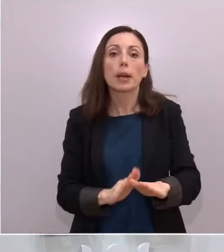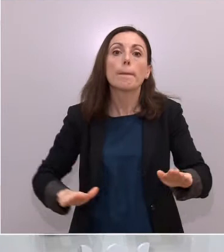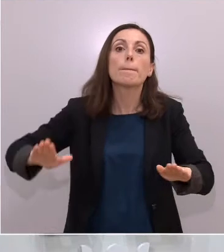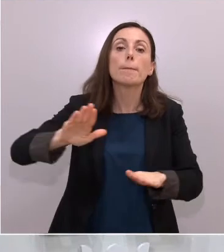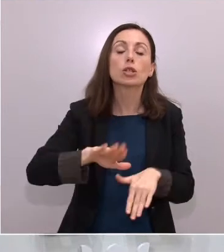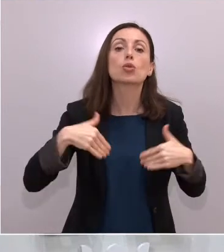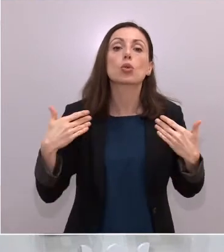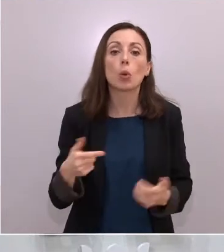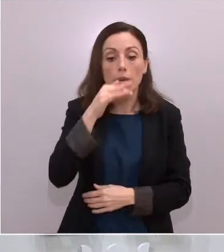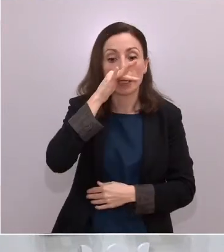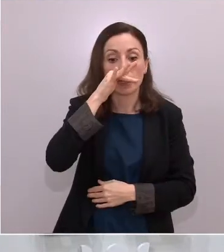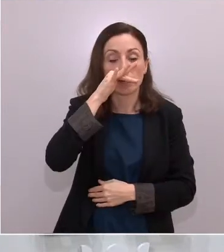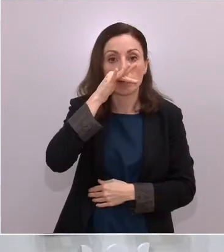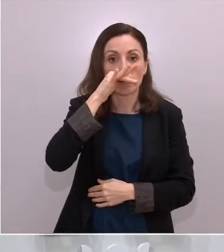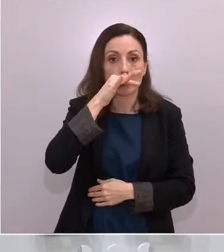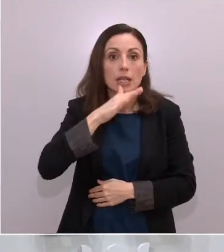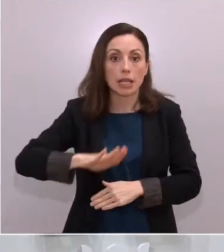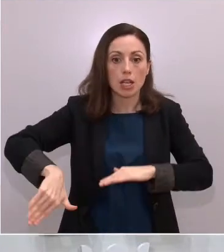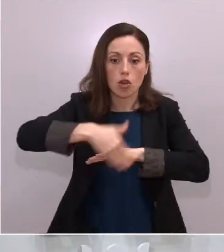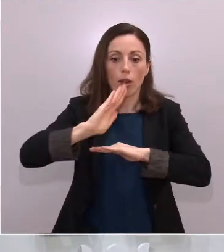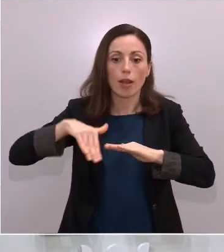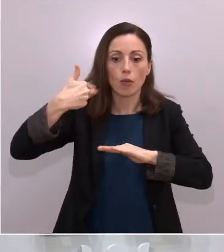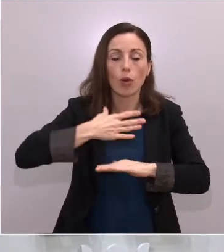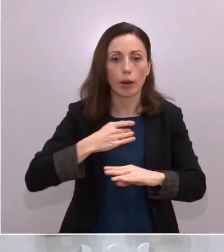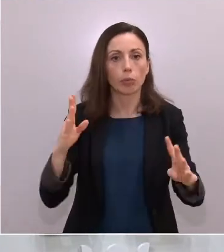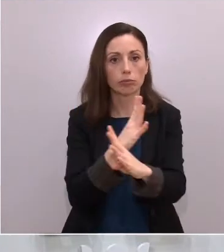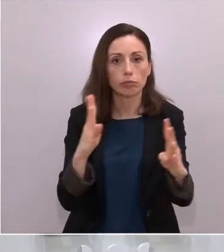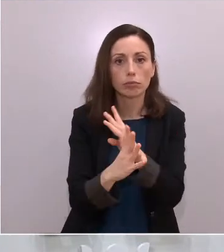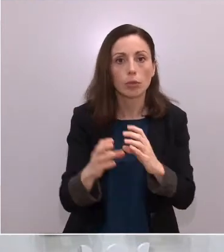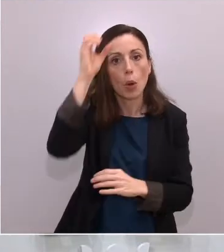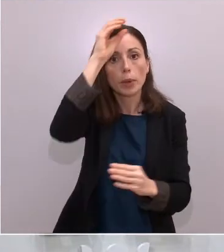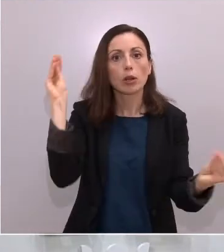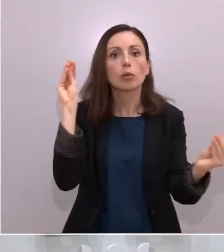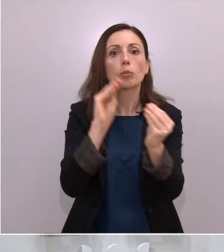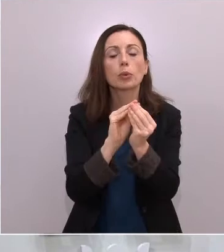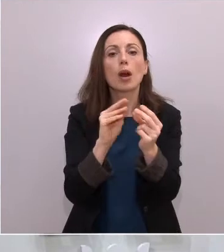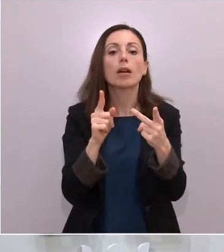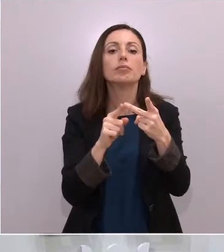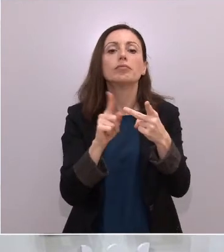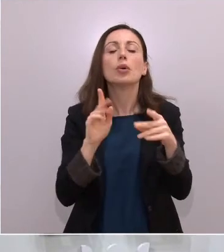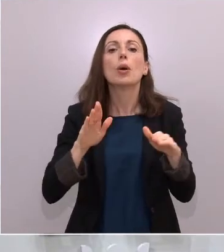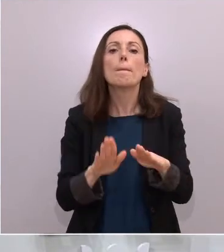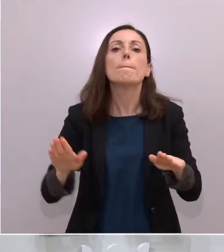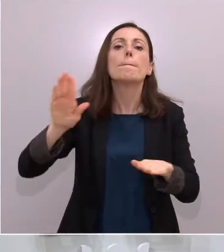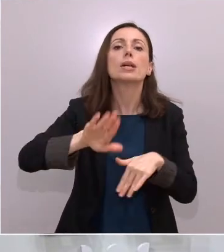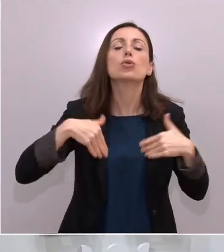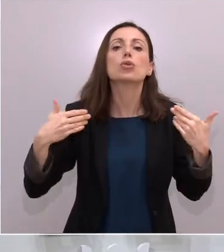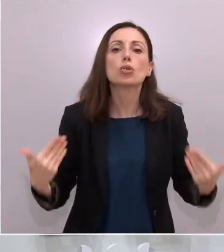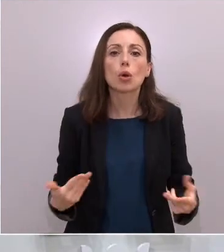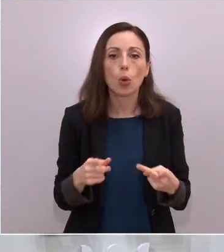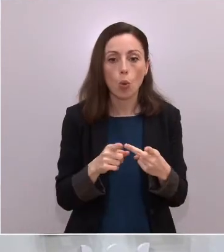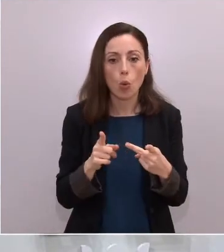salieran que pudieran salir los niños. También coincidimos en que el siguiente paso pueda ser en el que ya